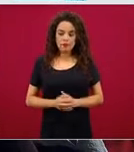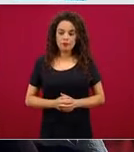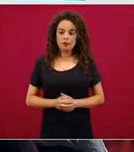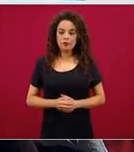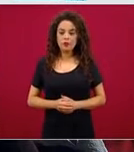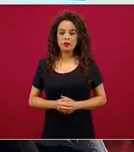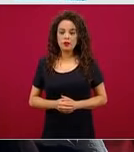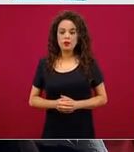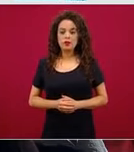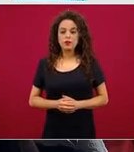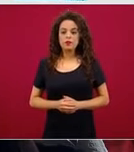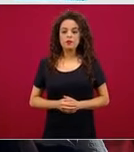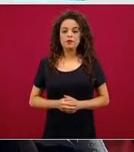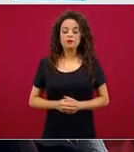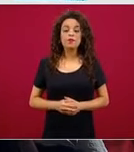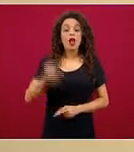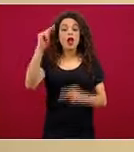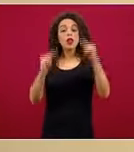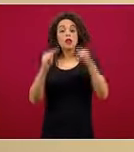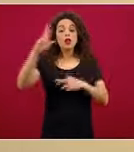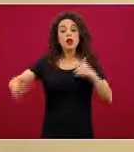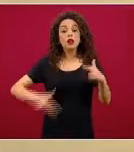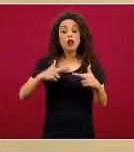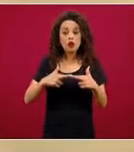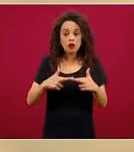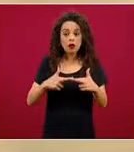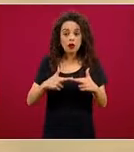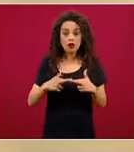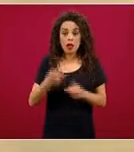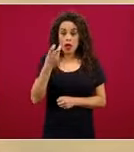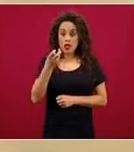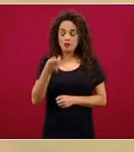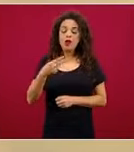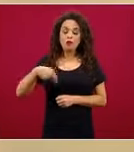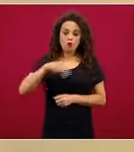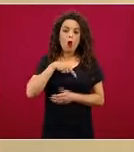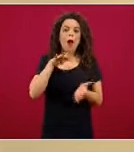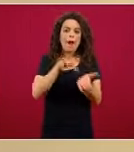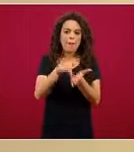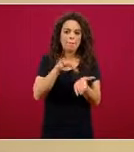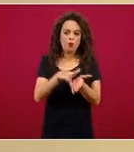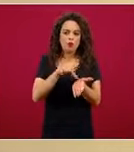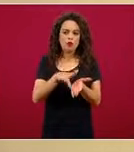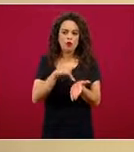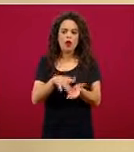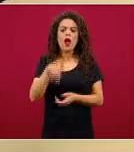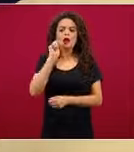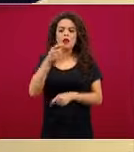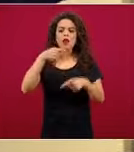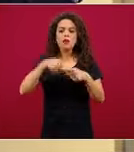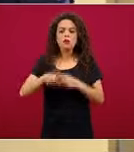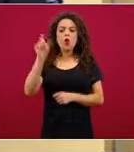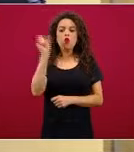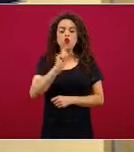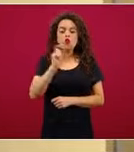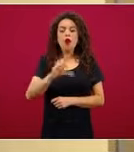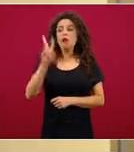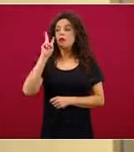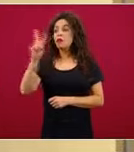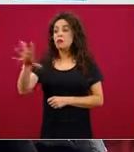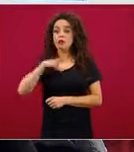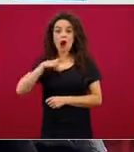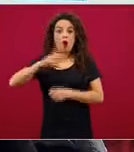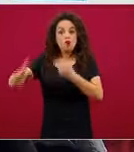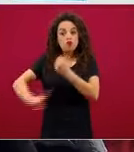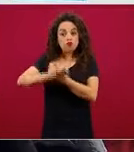Ahora, a nivel regional, es una iniciativa que apoyamos, que ha iniciado al momento de la gestión de los desastres. Como ustedes